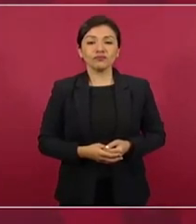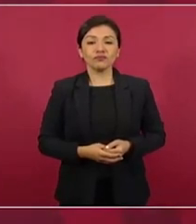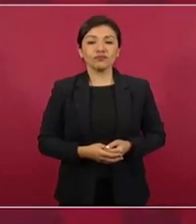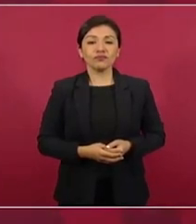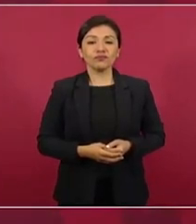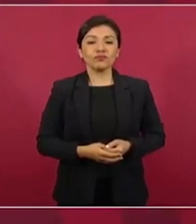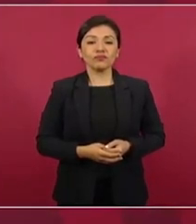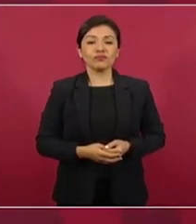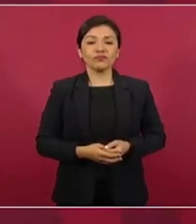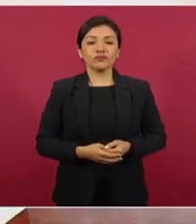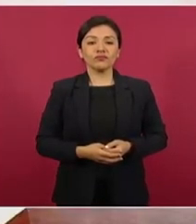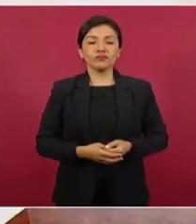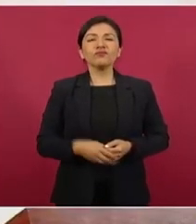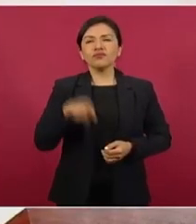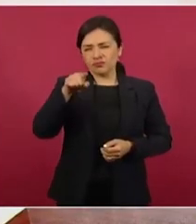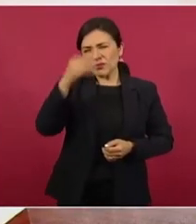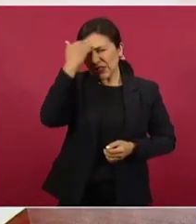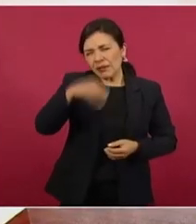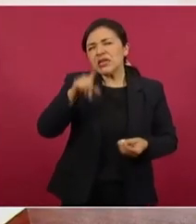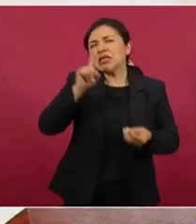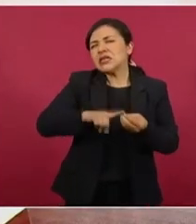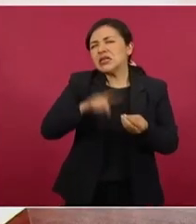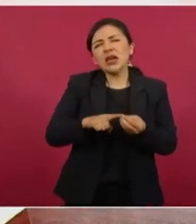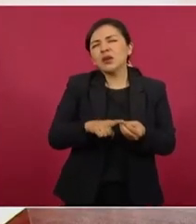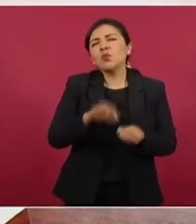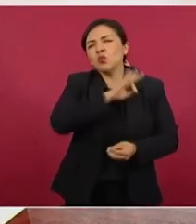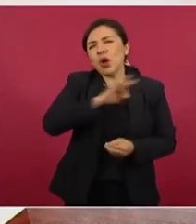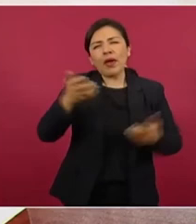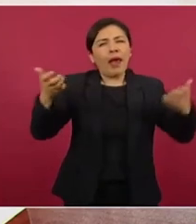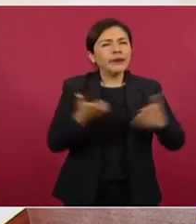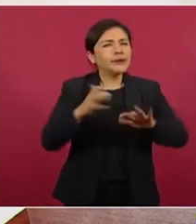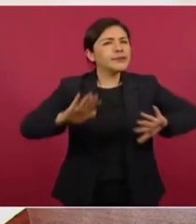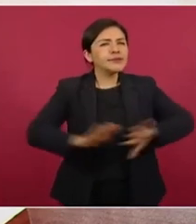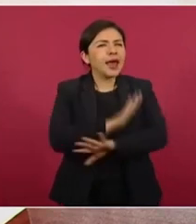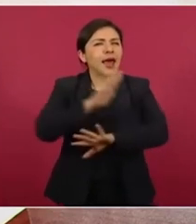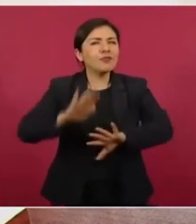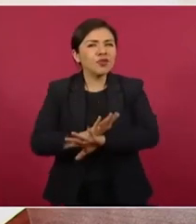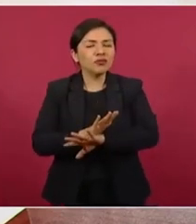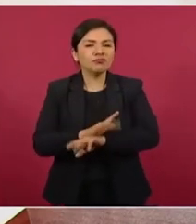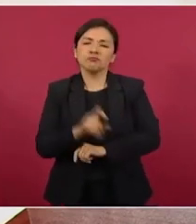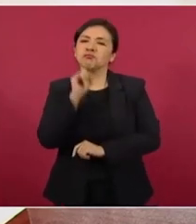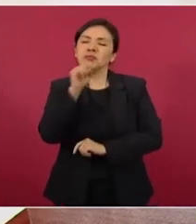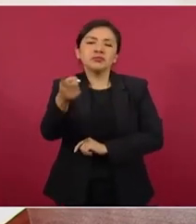¿Saben quién es el que puede cambiar todo eso? ¿Sí? El pueblo.